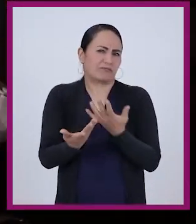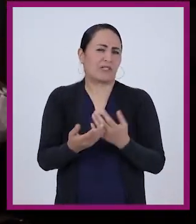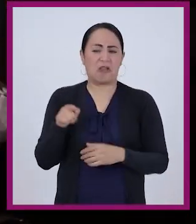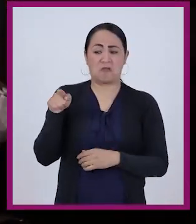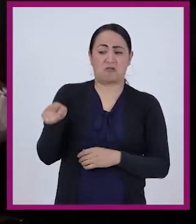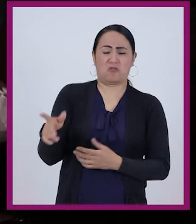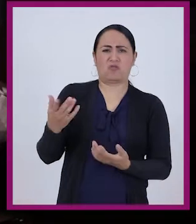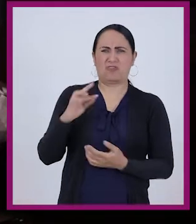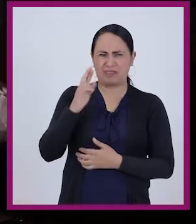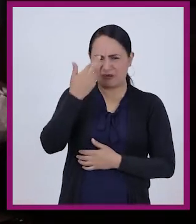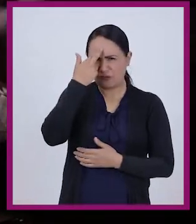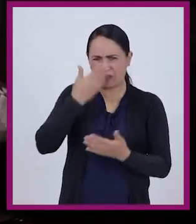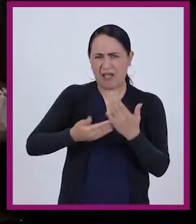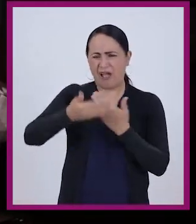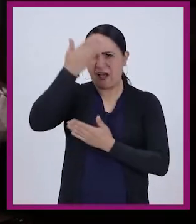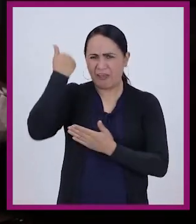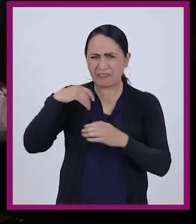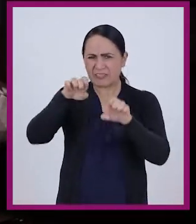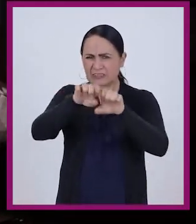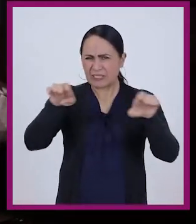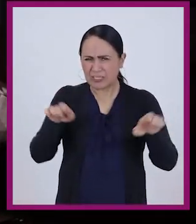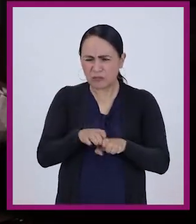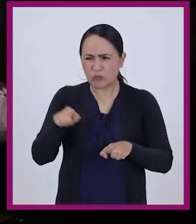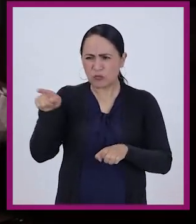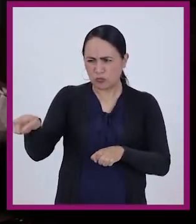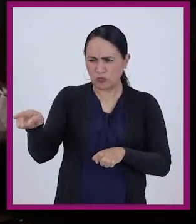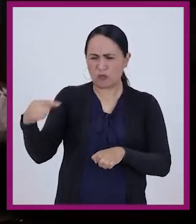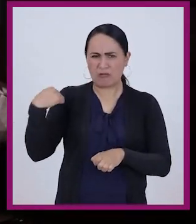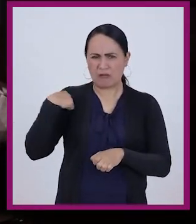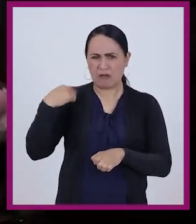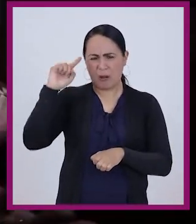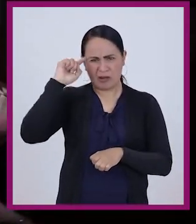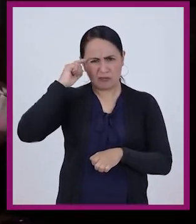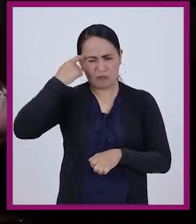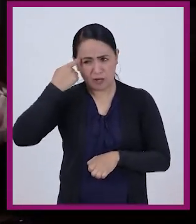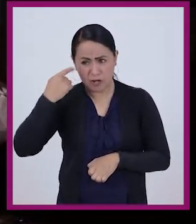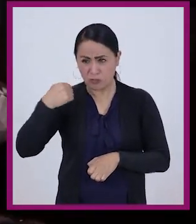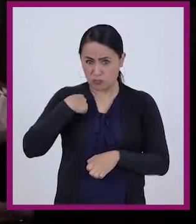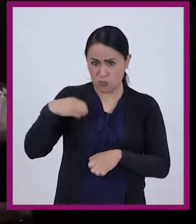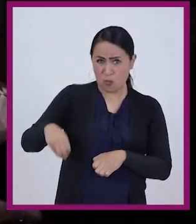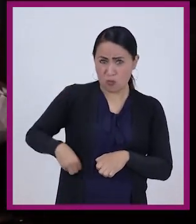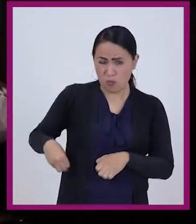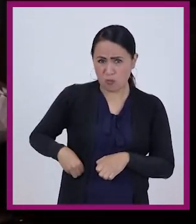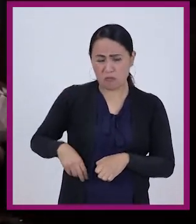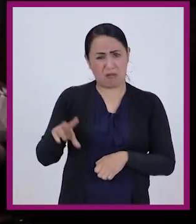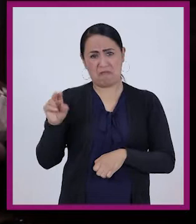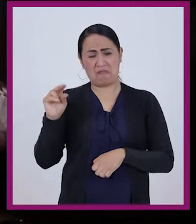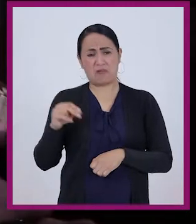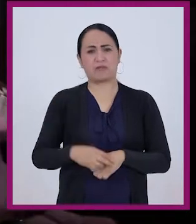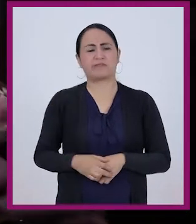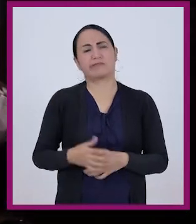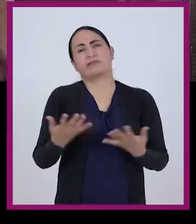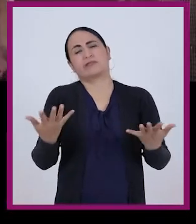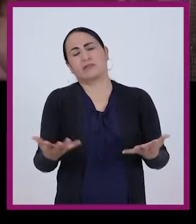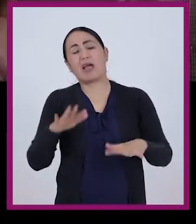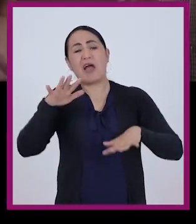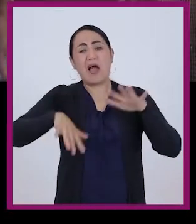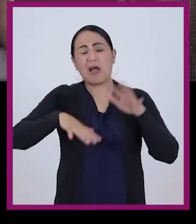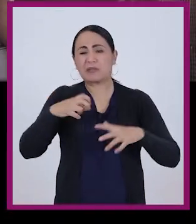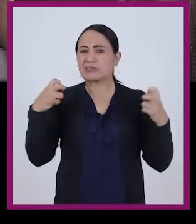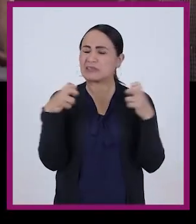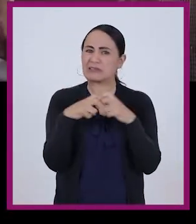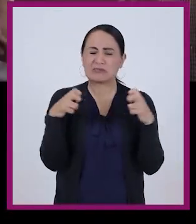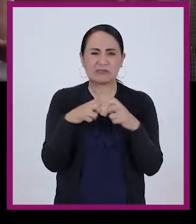Ay, sí, ahora sí, muy pro. ¿No te acuerdas cuando trabajamos en equipo y te enojaste conmigo? Y ni siquiera tuve la culpa, ¿m?